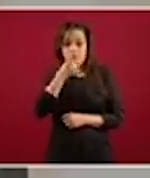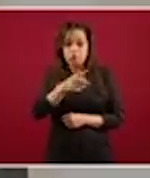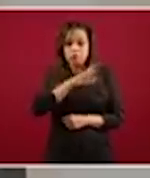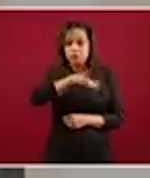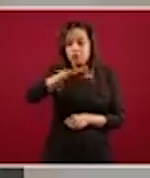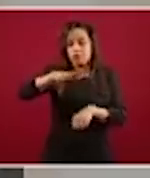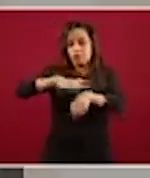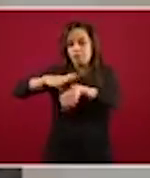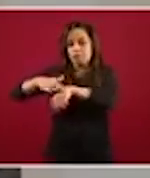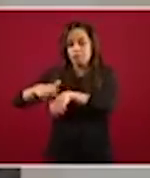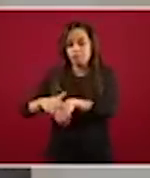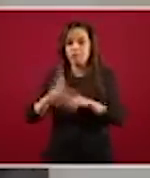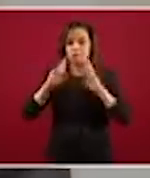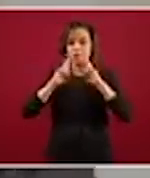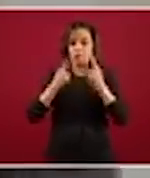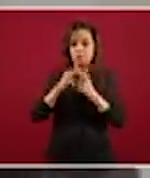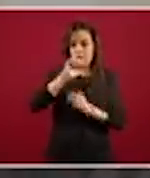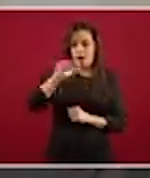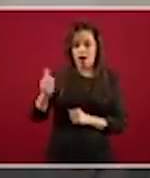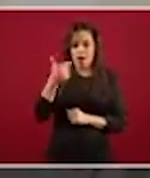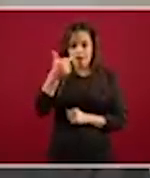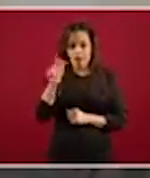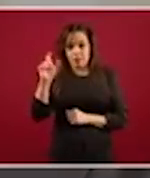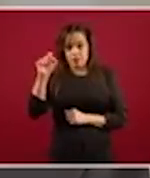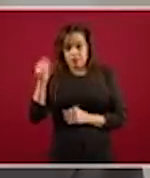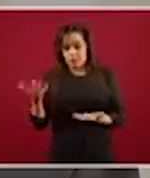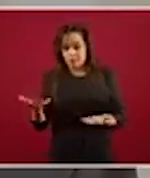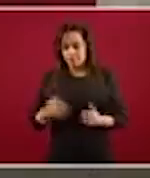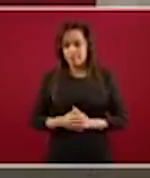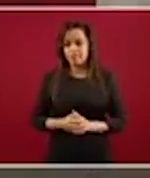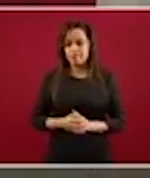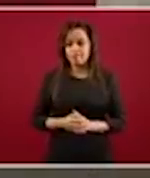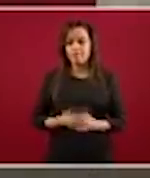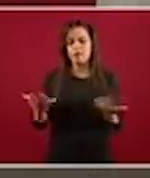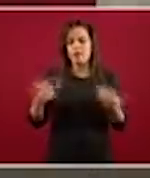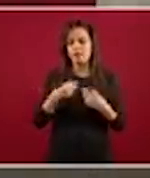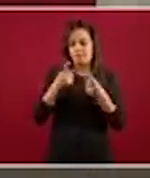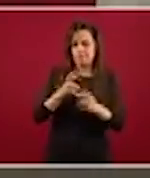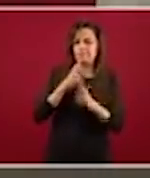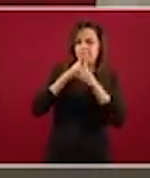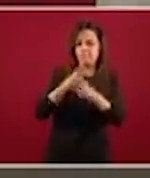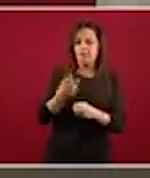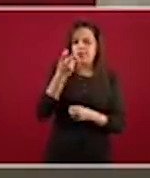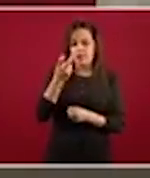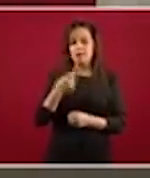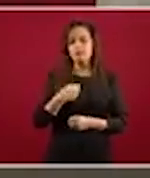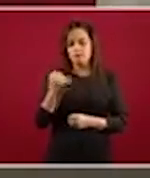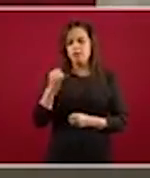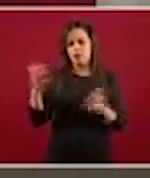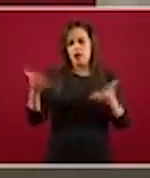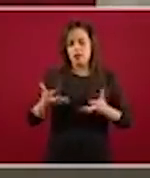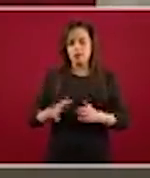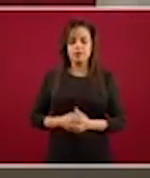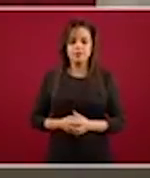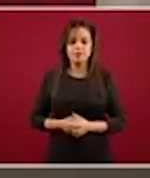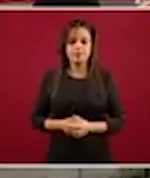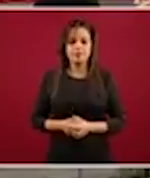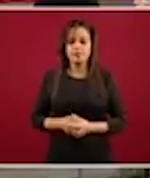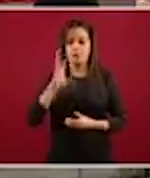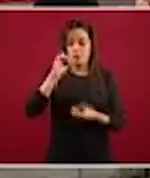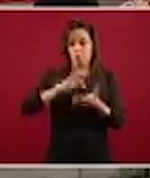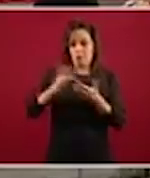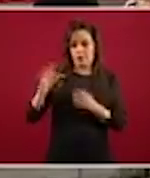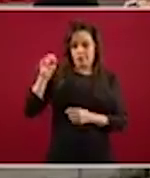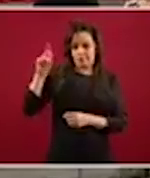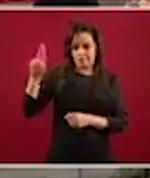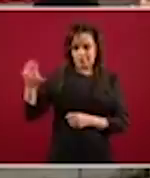en la reunión de G20. Entonces, en eso estamos. Esa es la respuesta a su pregunta. Muchas gracias, Casier. No, más,